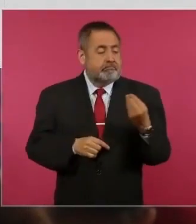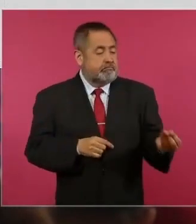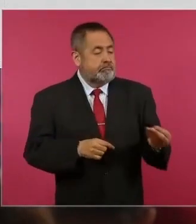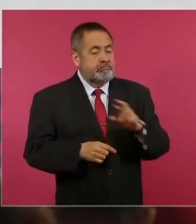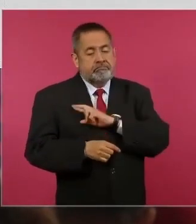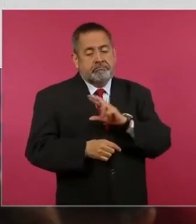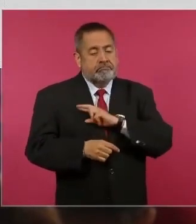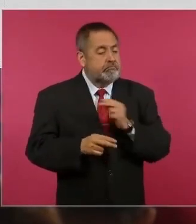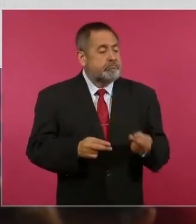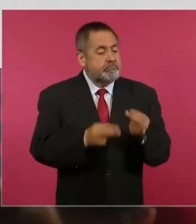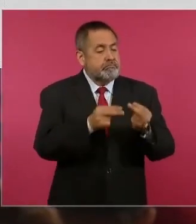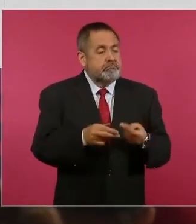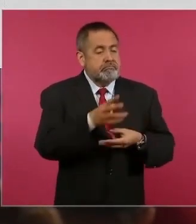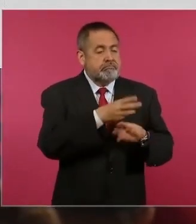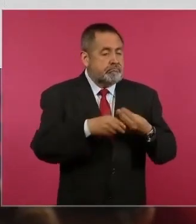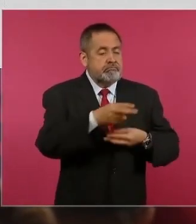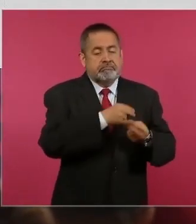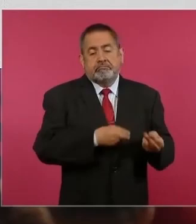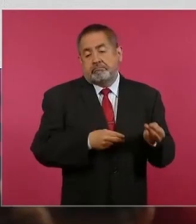Privatizar todo.